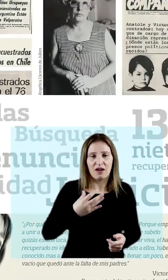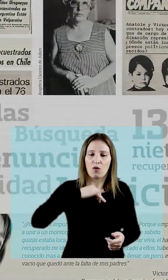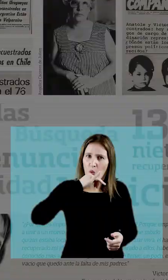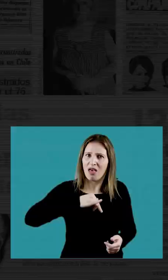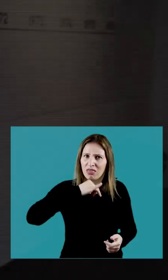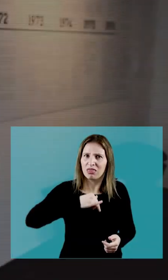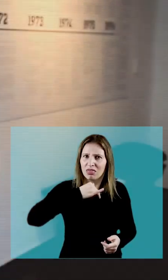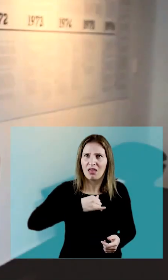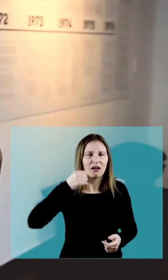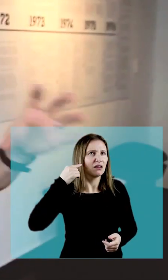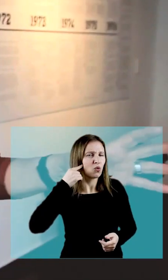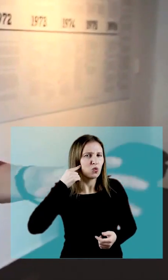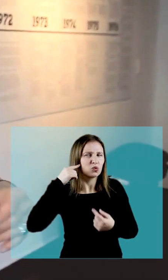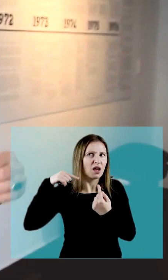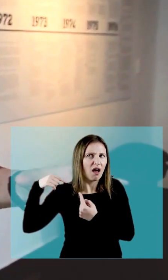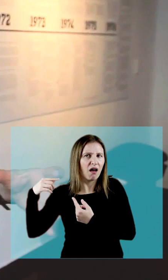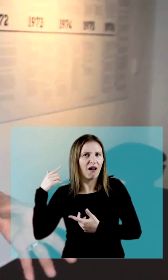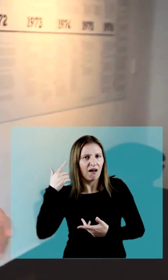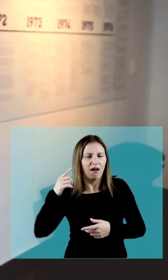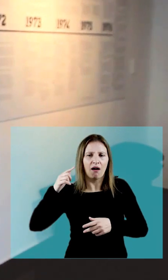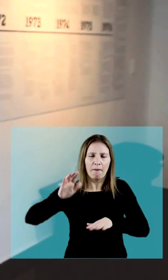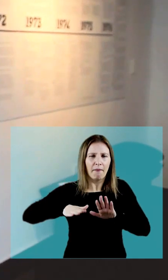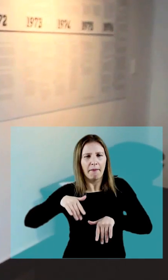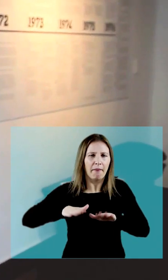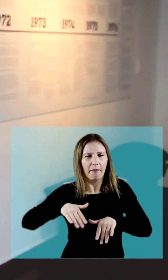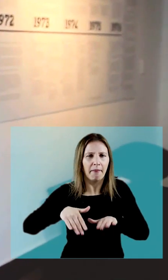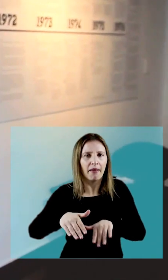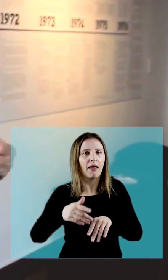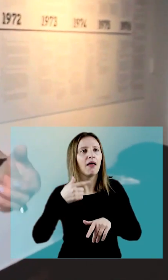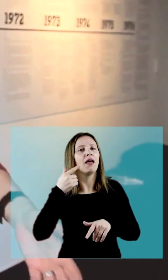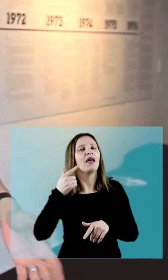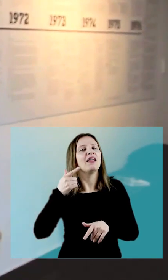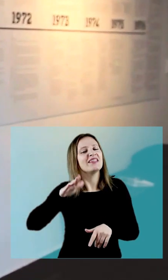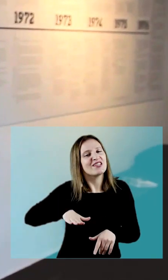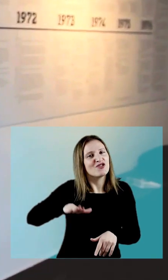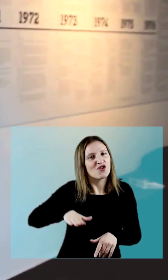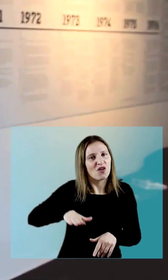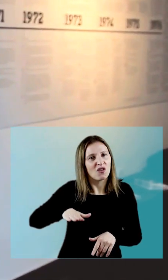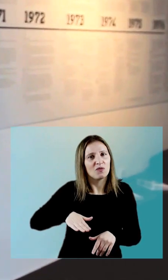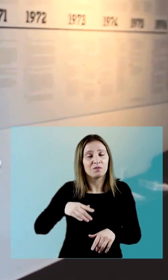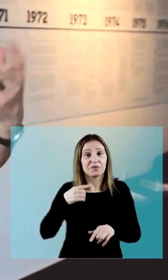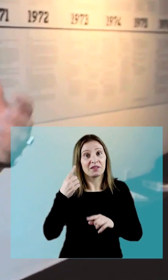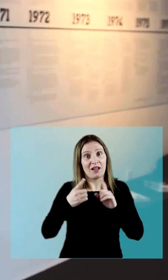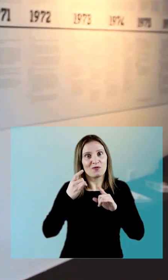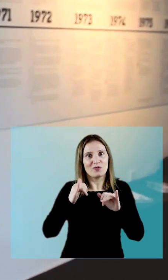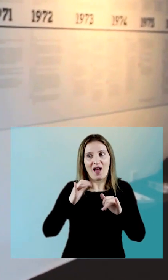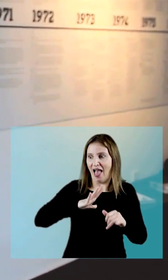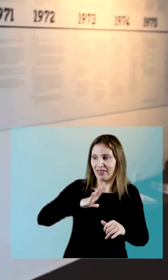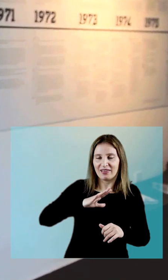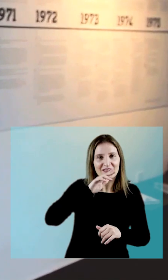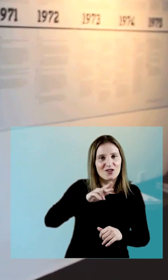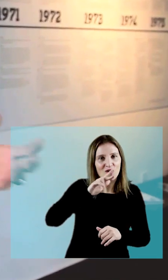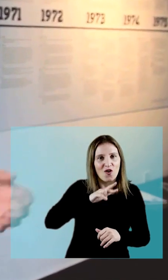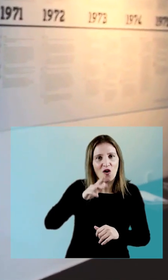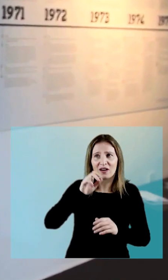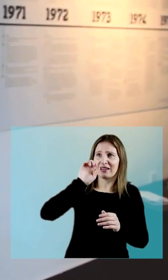momento empezaron a oír correteos, pasos de niños, y como algunos de ellos tenían hijos que habían quedado